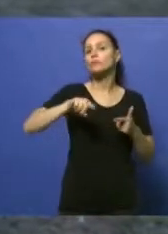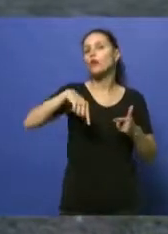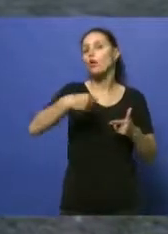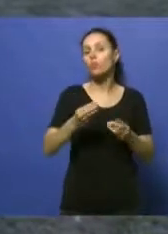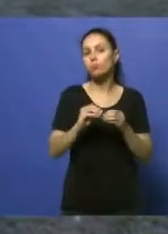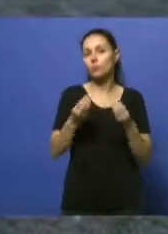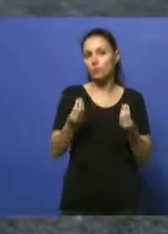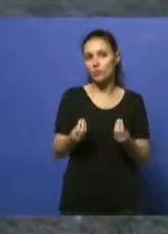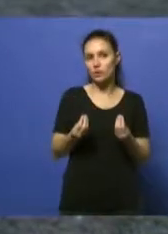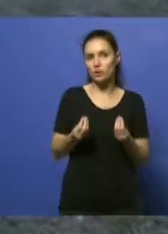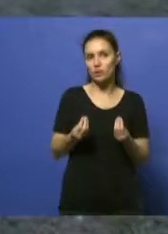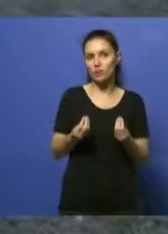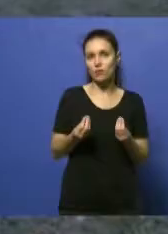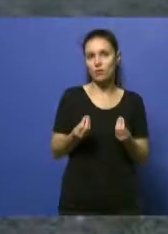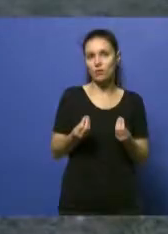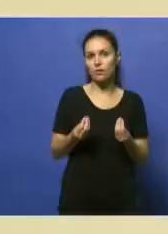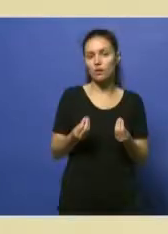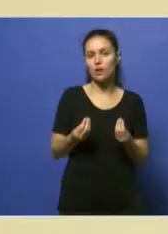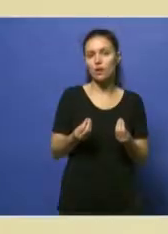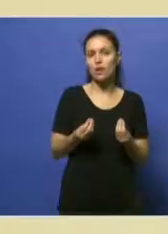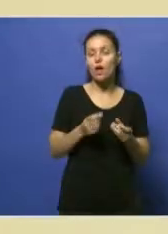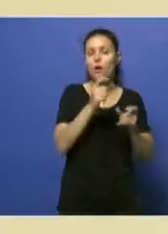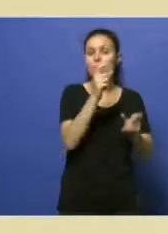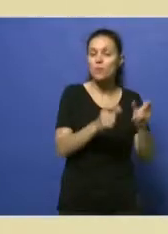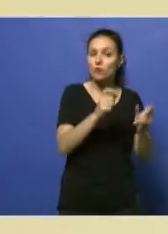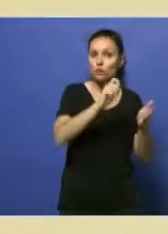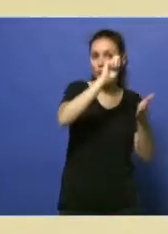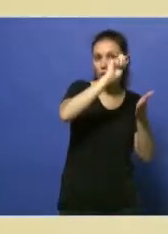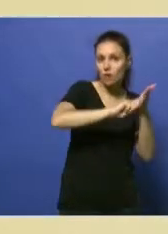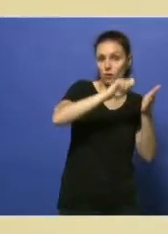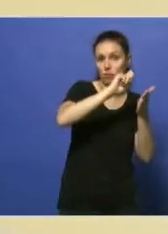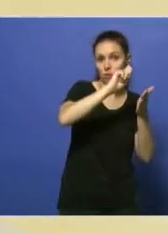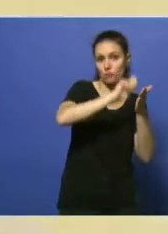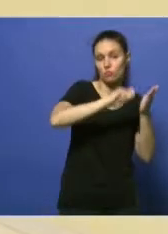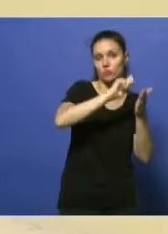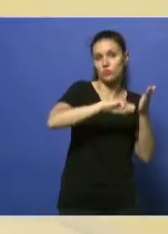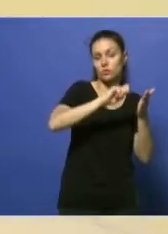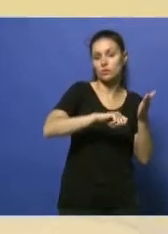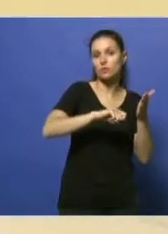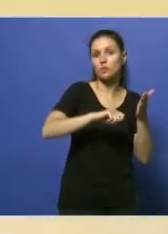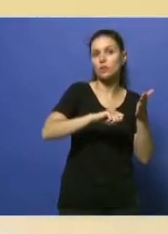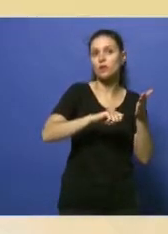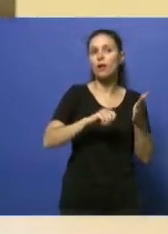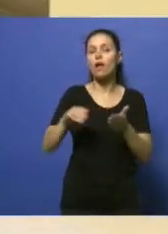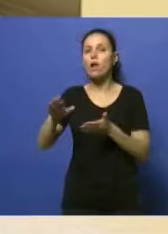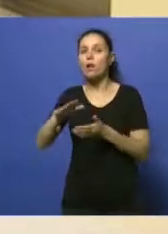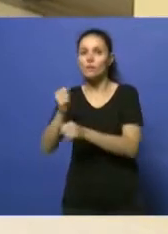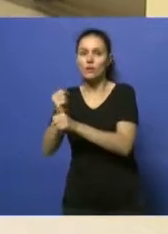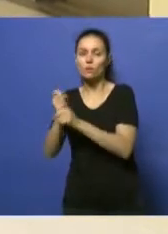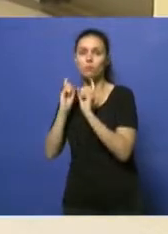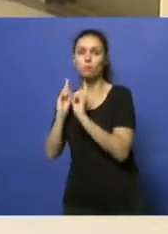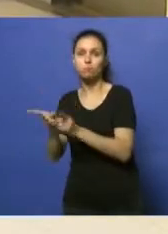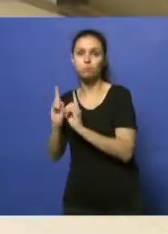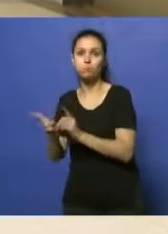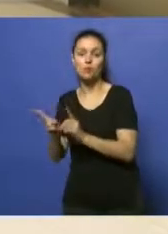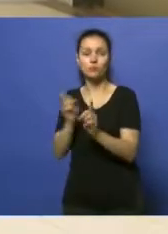no se ha firmado el decreto de pase a planta permanente de los compañeros que siguen contratados. Ya hay un concurso